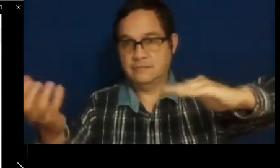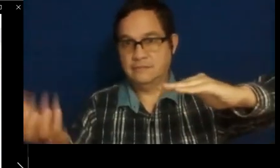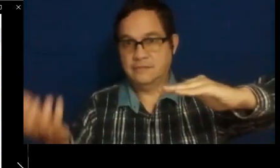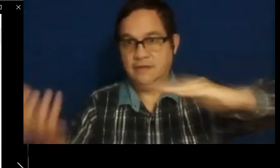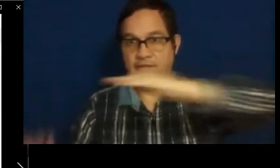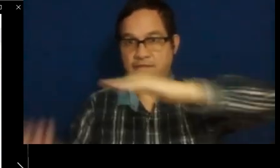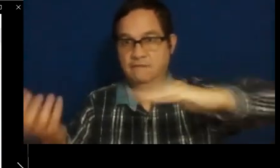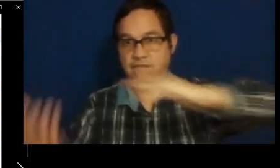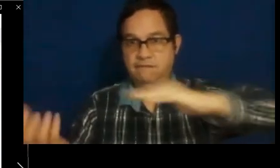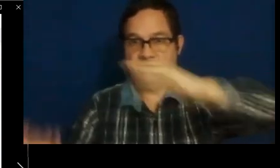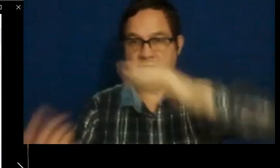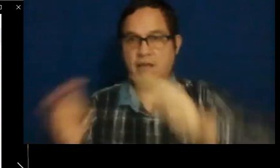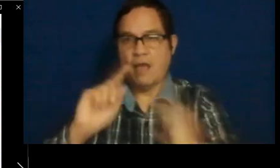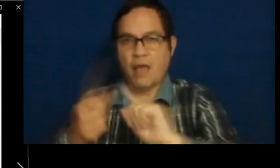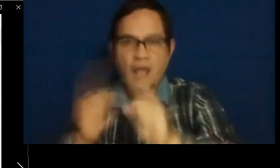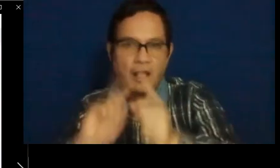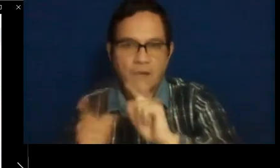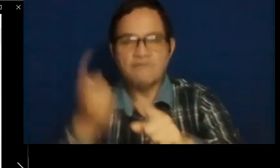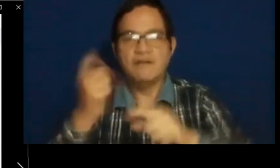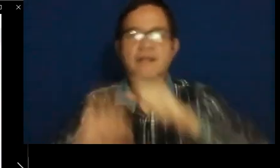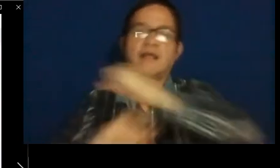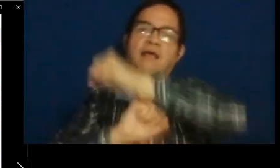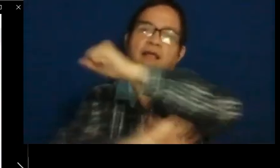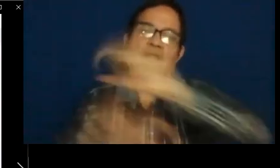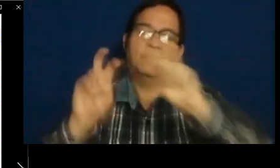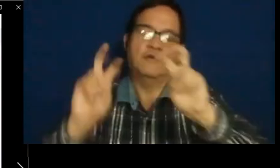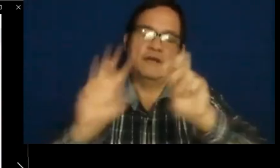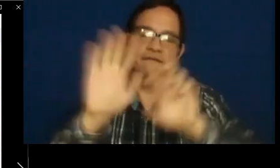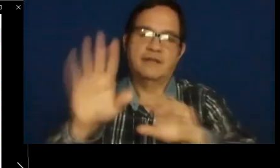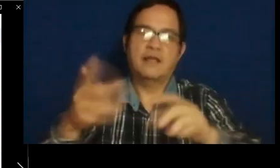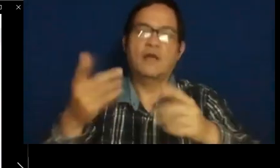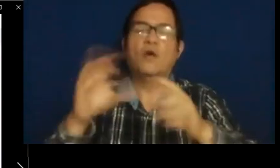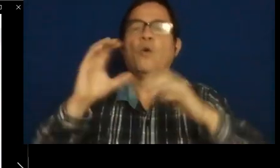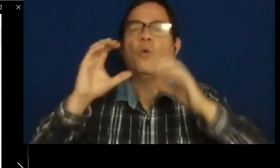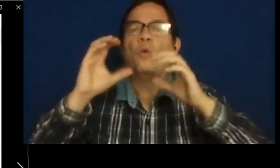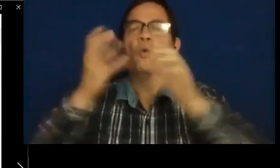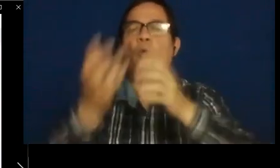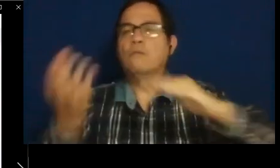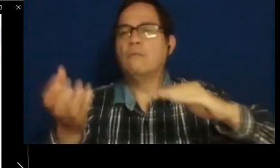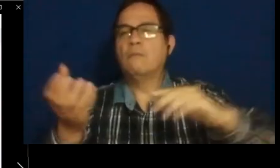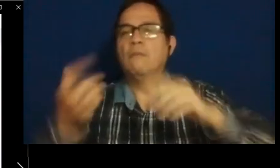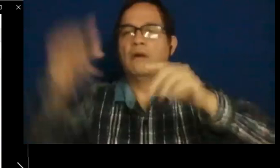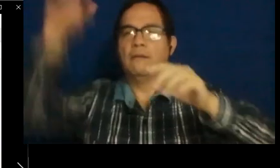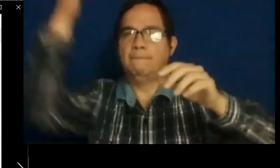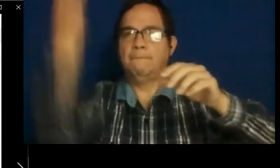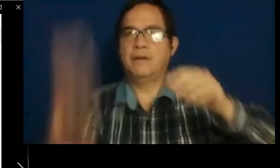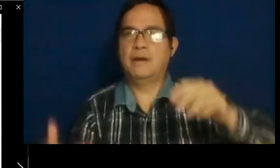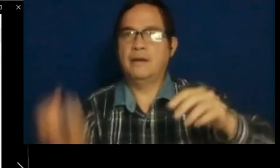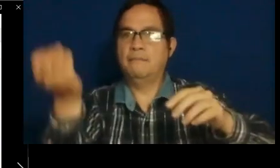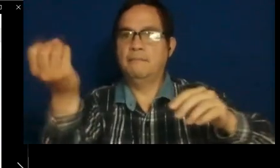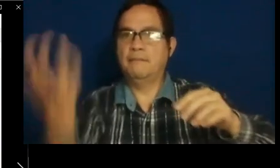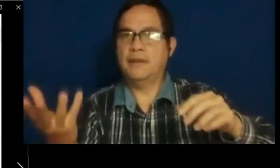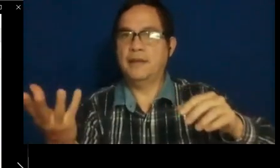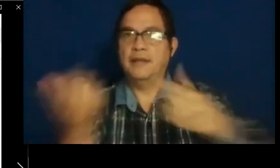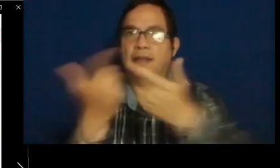la fundamentación, bueno, la parte teórica o la fundamentación teórica de los diagramas de cuerpo libre, y ahí van a entender que van a cambiar ciertas situaciones, ya sea porque la masa es